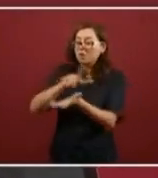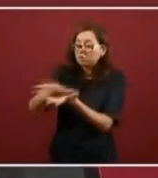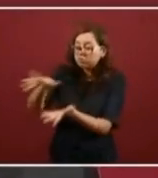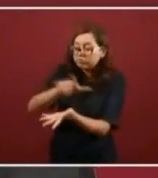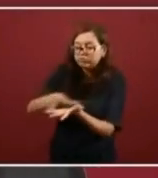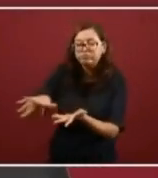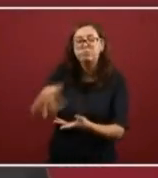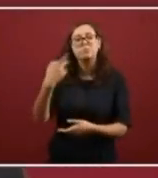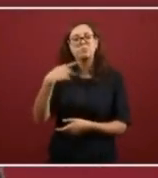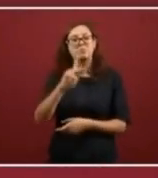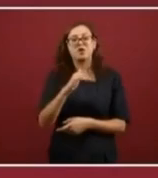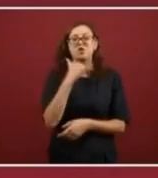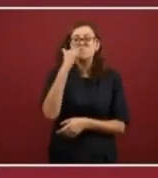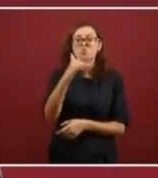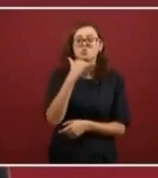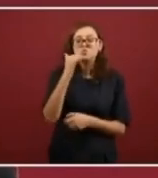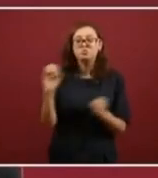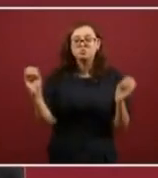sin